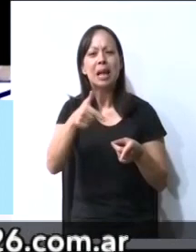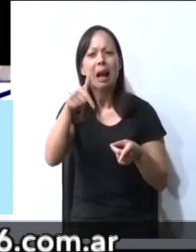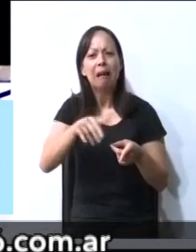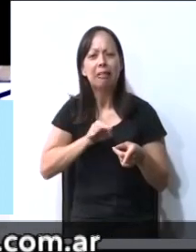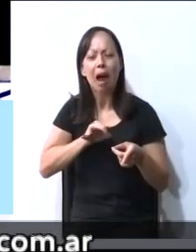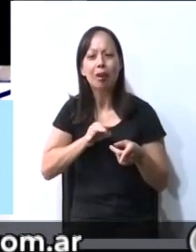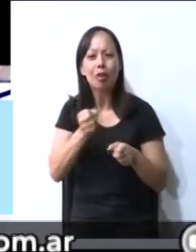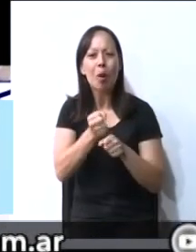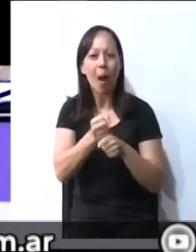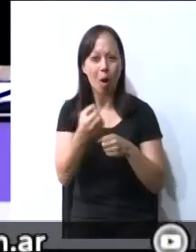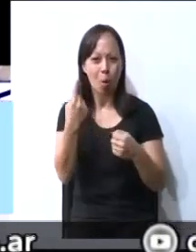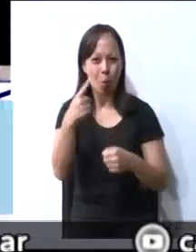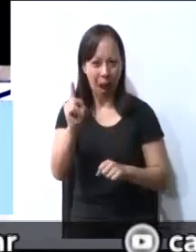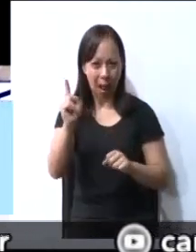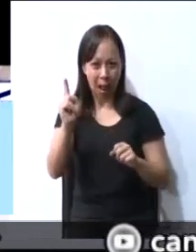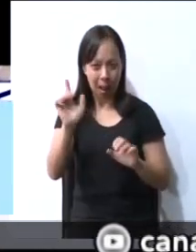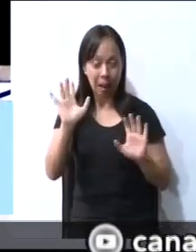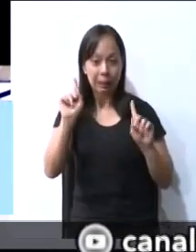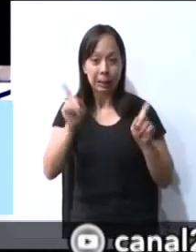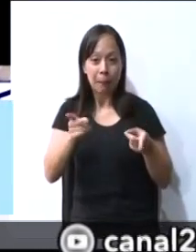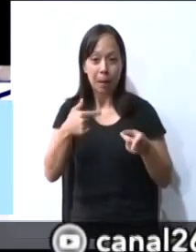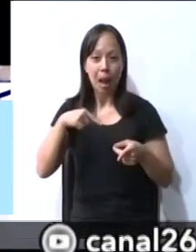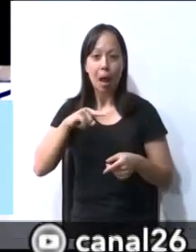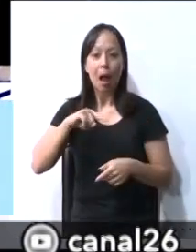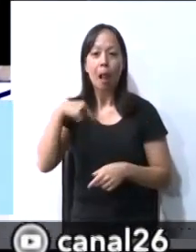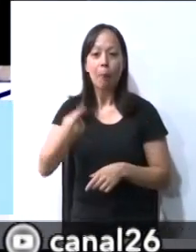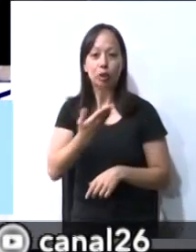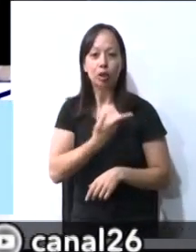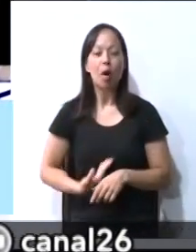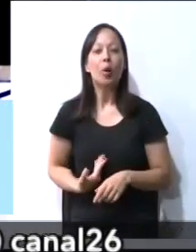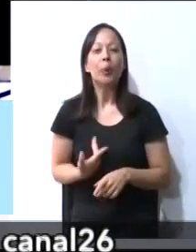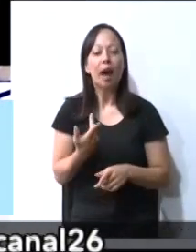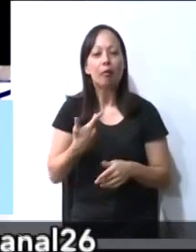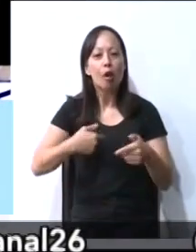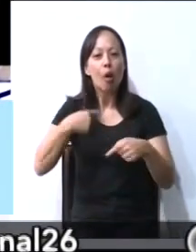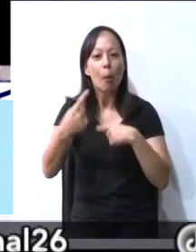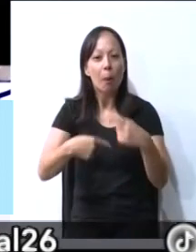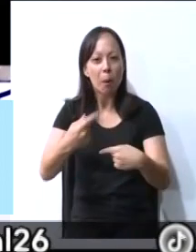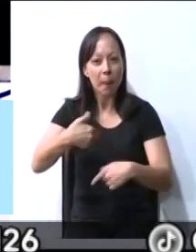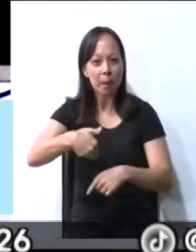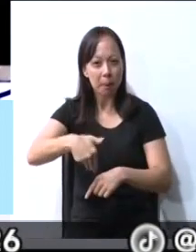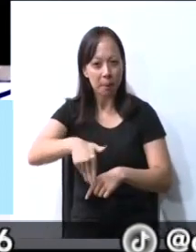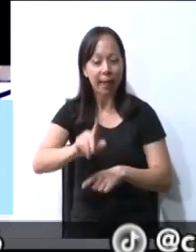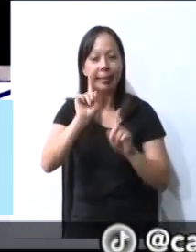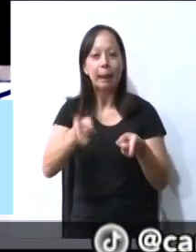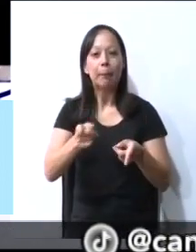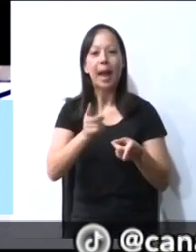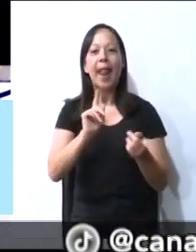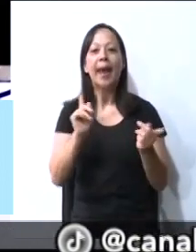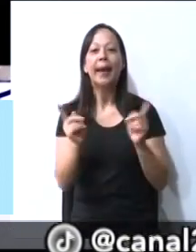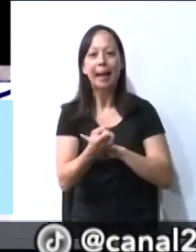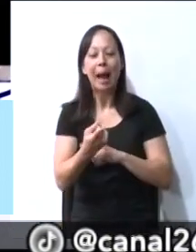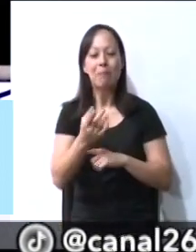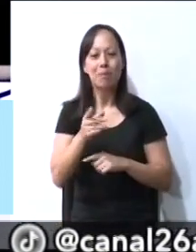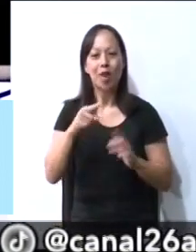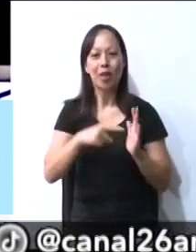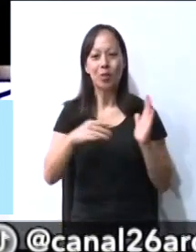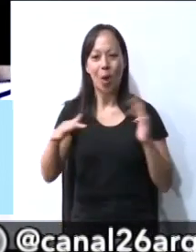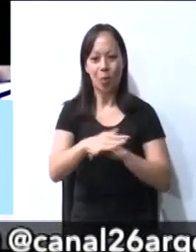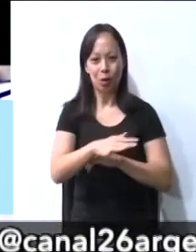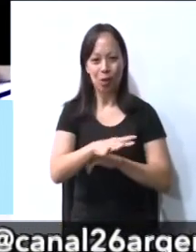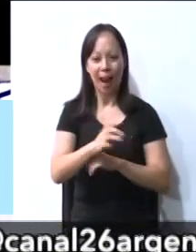dejamos para que el próximo gobierno continúe con la gran transformación de Buenos Aires. Empiezo por lo más